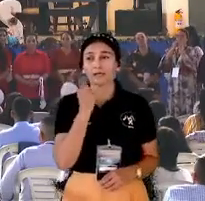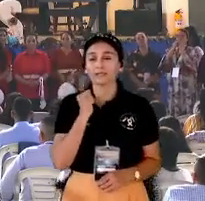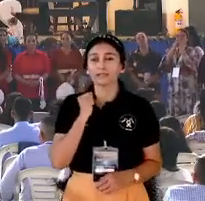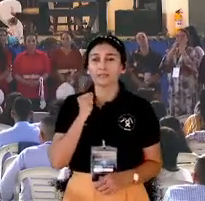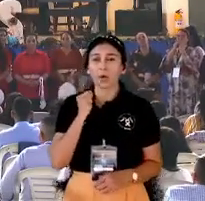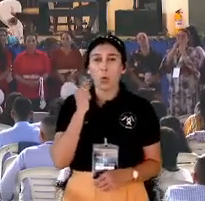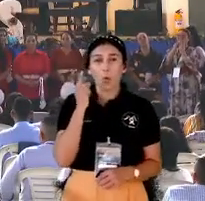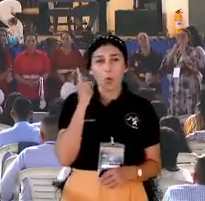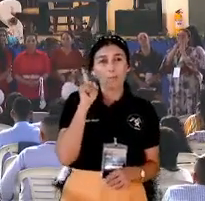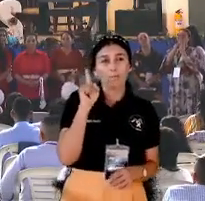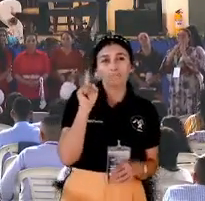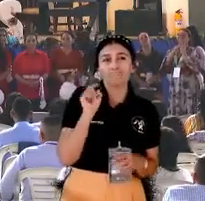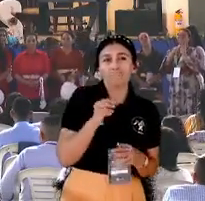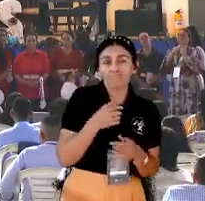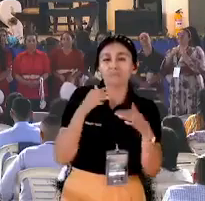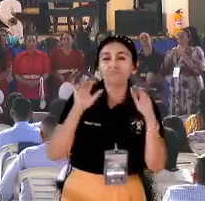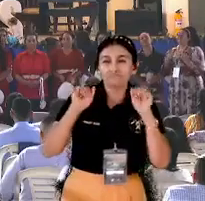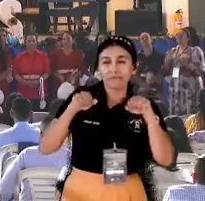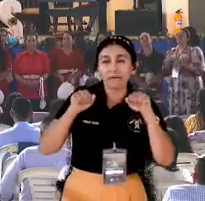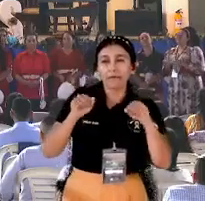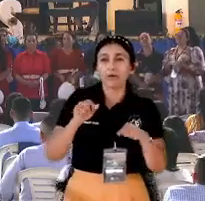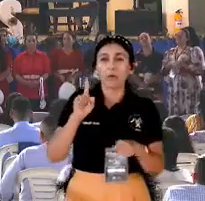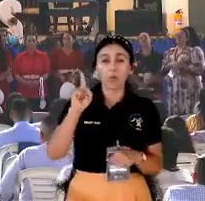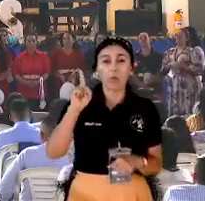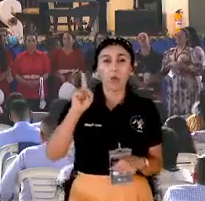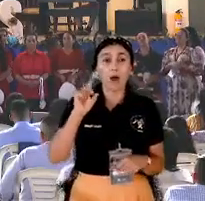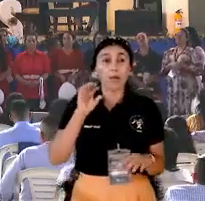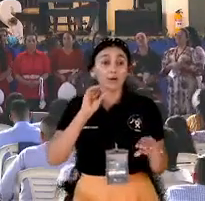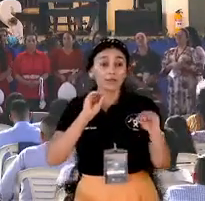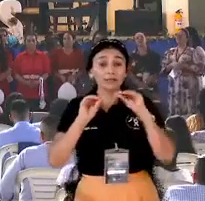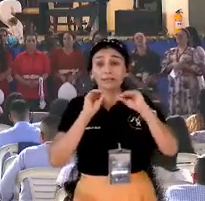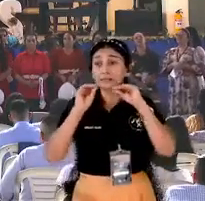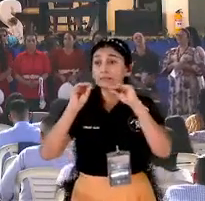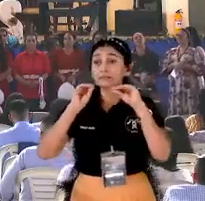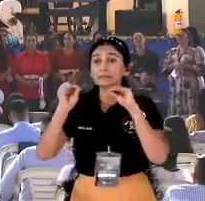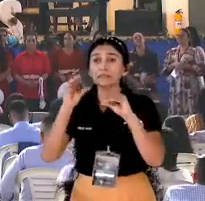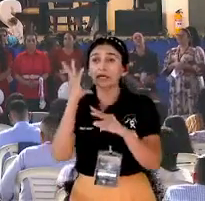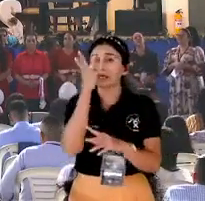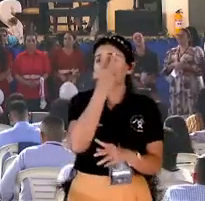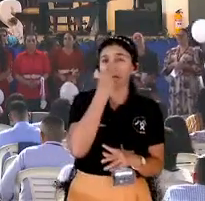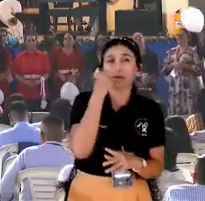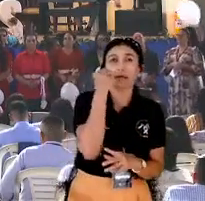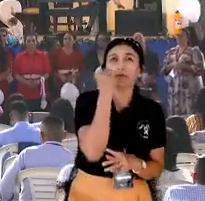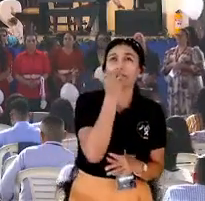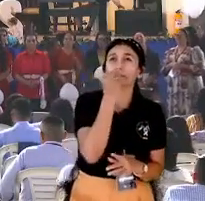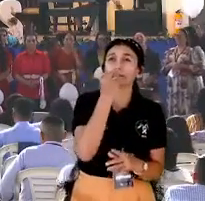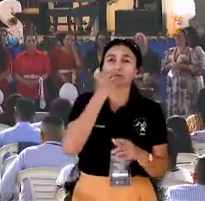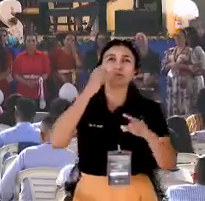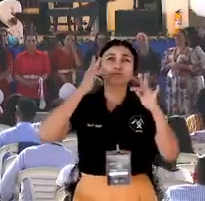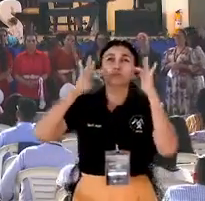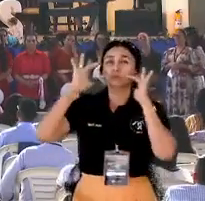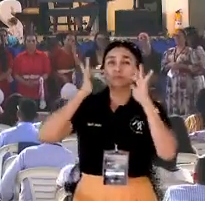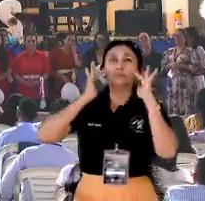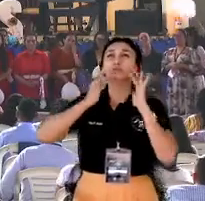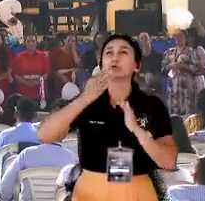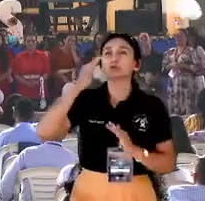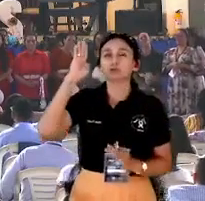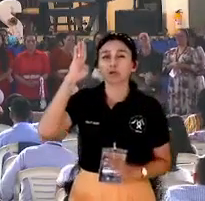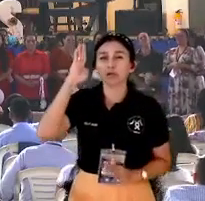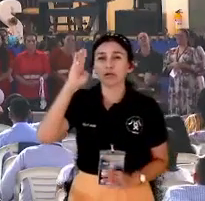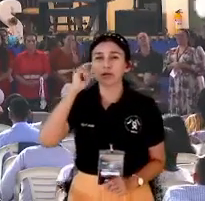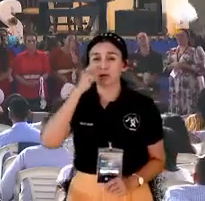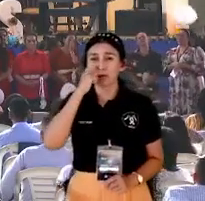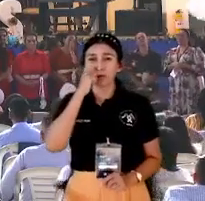una mujer que puede testificar las maravillas de Dios, llamada Sorley